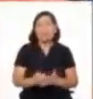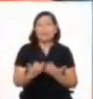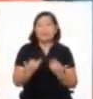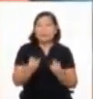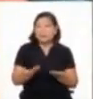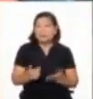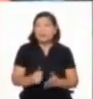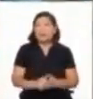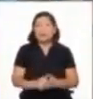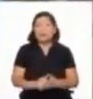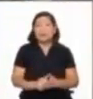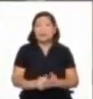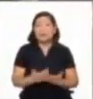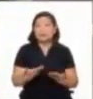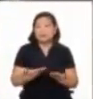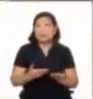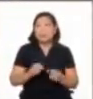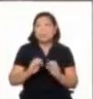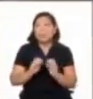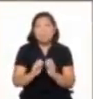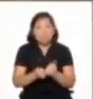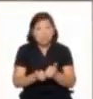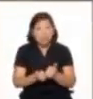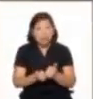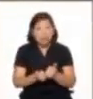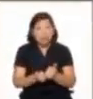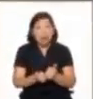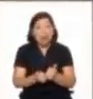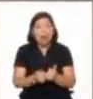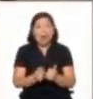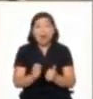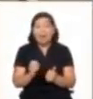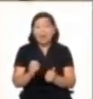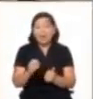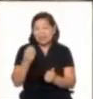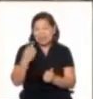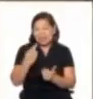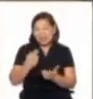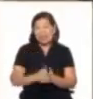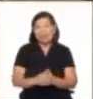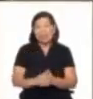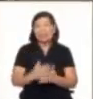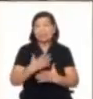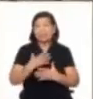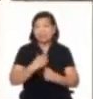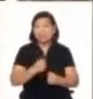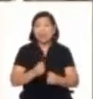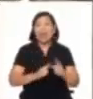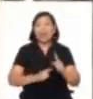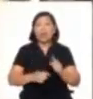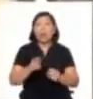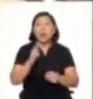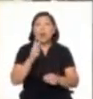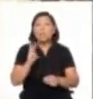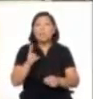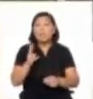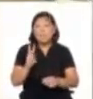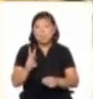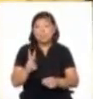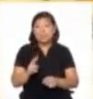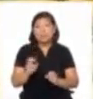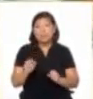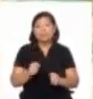queque, es pan integrales. Pan integral también, digamos que lo más saludable, y también algunas vitaminas que ustedes venden, por